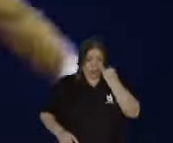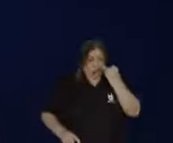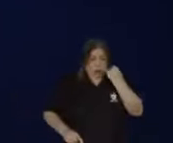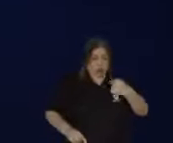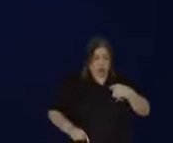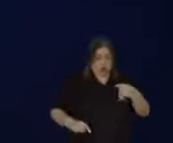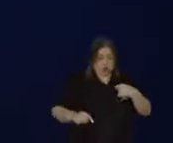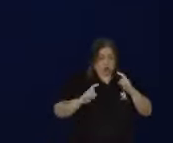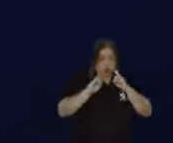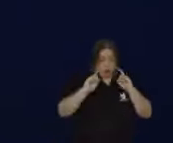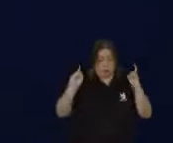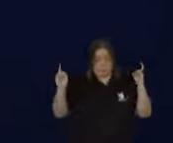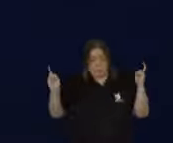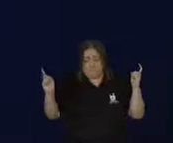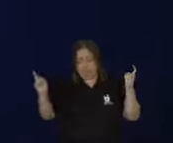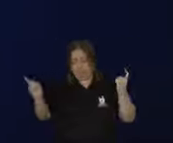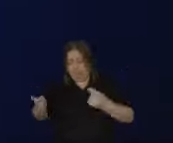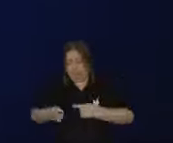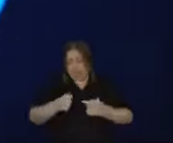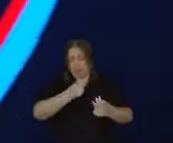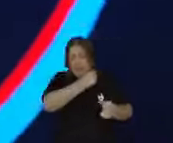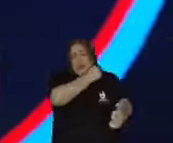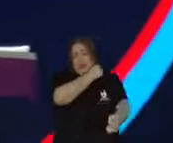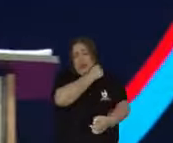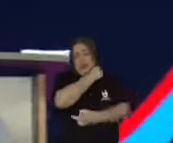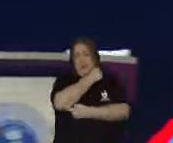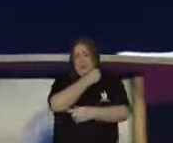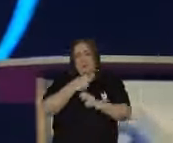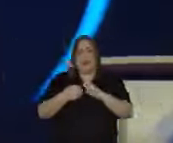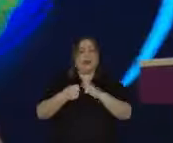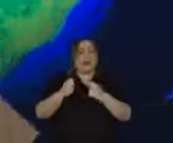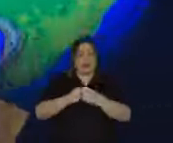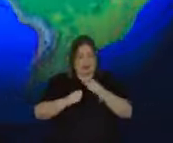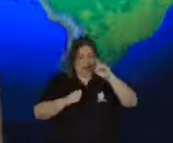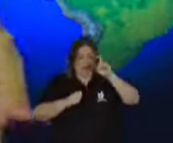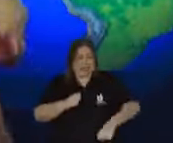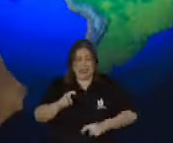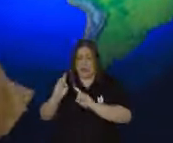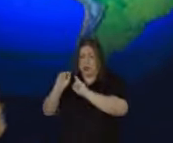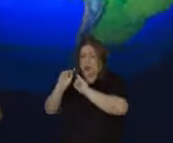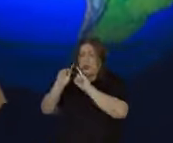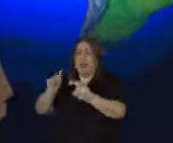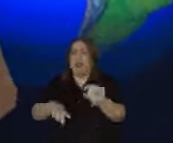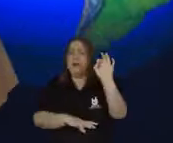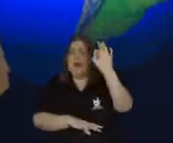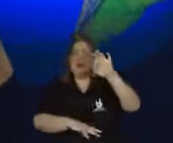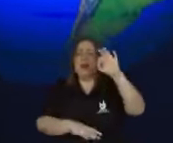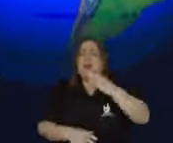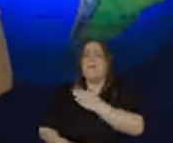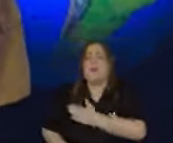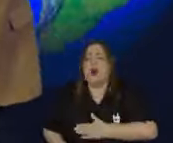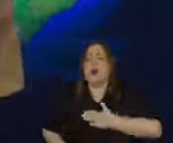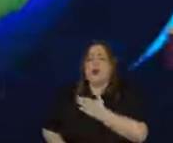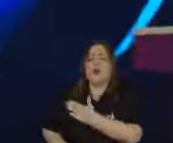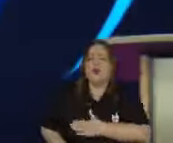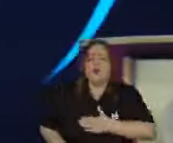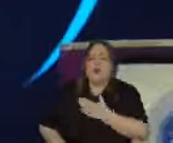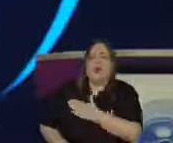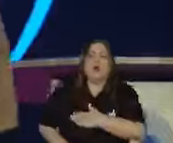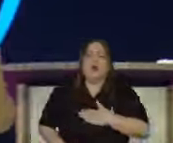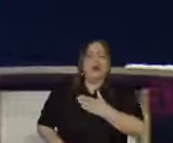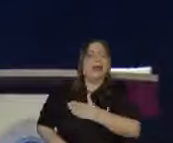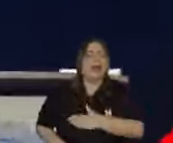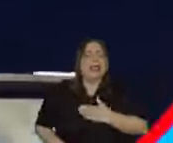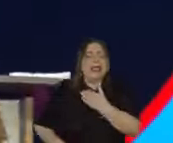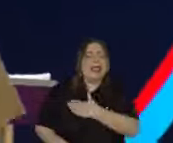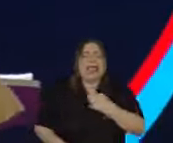en crisis, caí en la tentación, le fallé al Señor, con más razón tengo que decir, pastores, líderes, por favor, SOS,